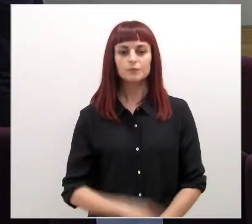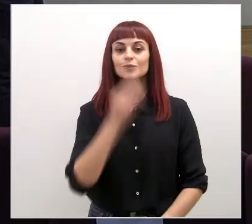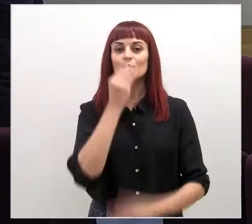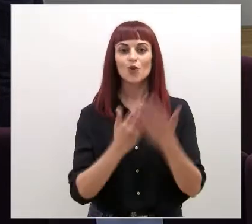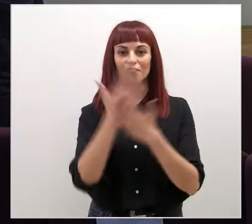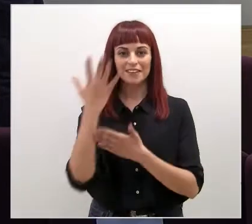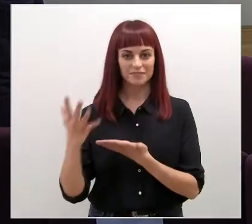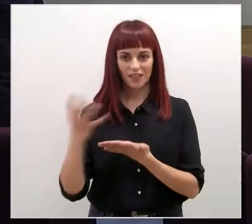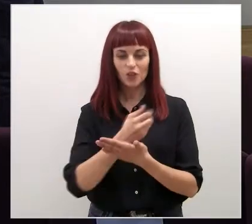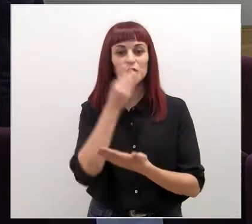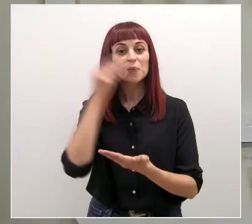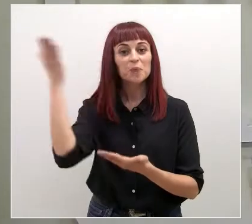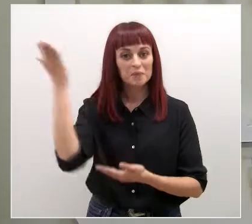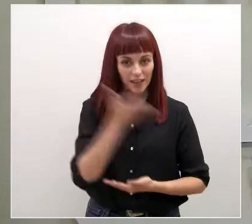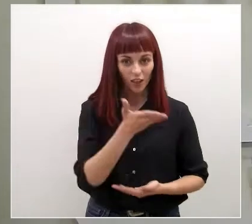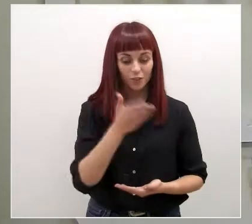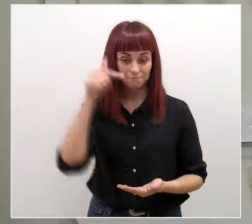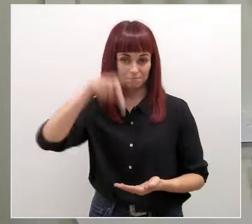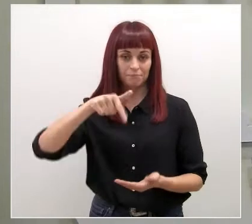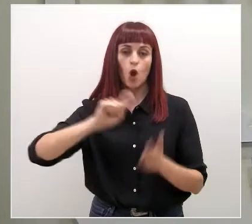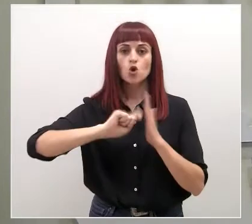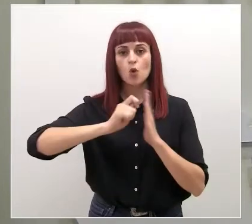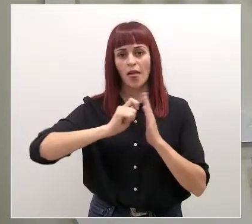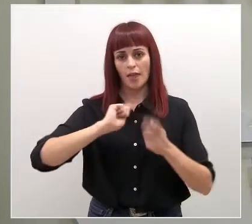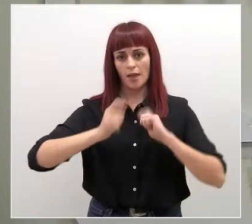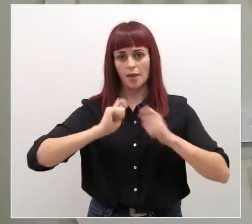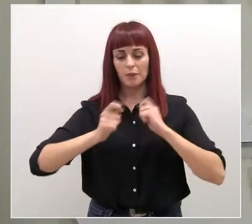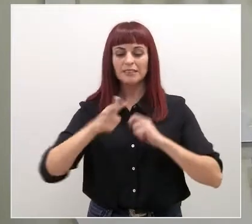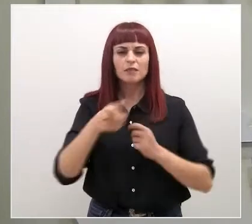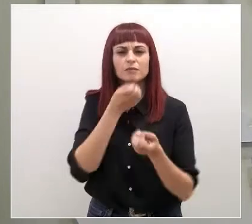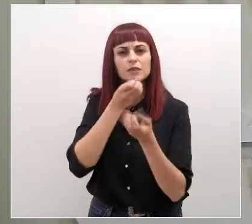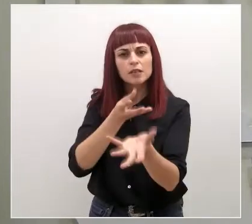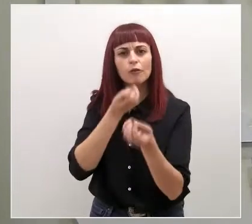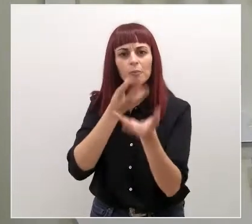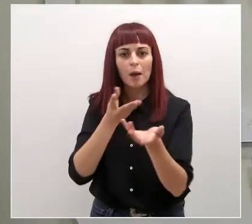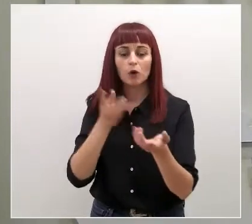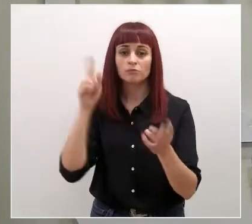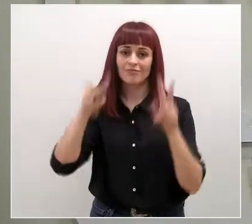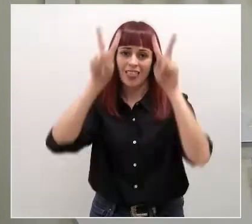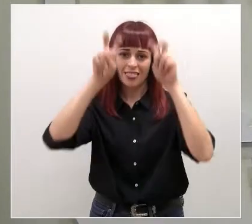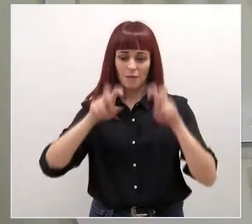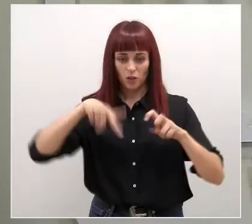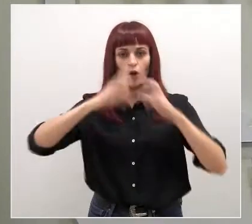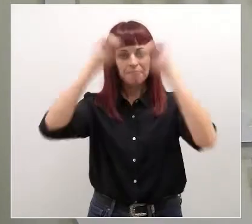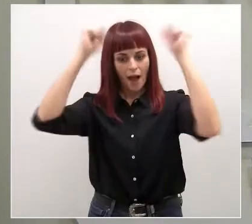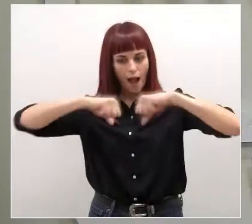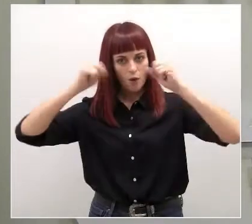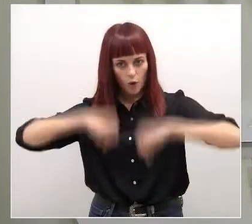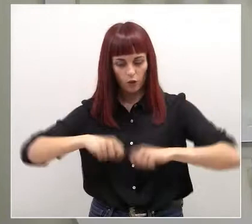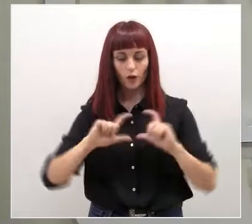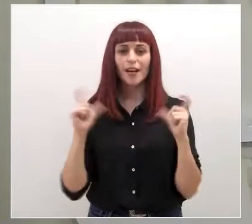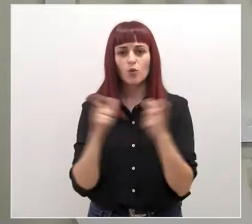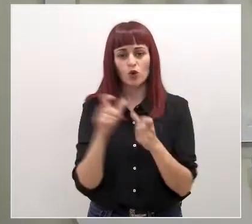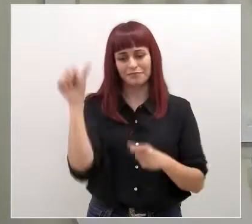Buenos días a todos. Bienvenidos a esta rueda de prensa en la que les informamos de los asuntos abordados en la